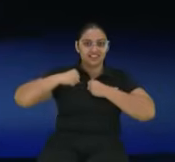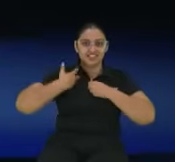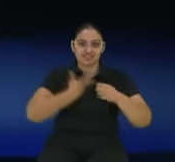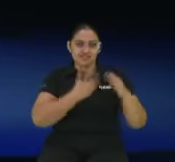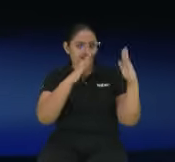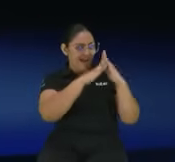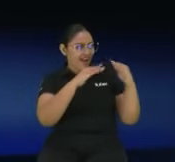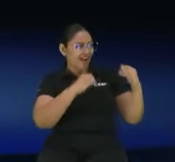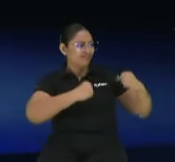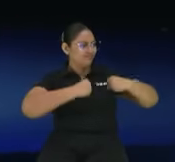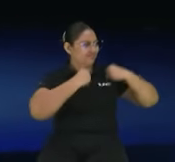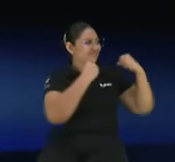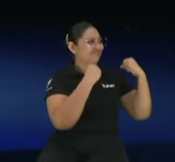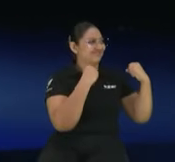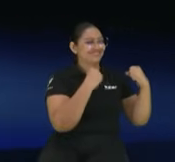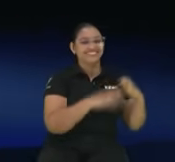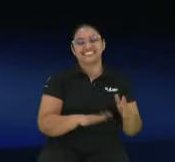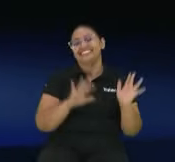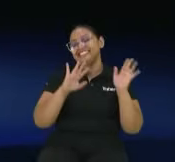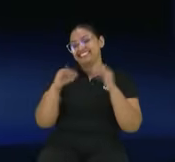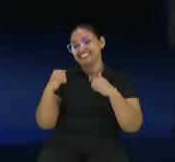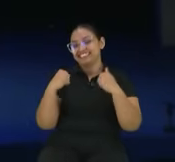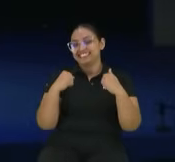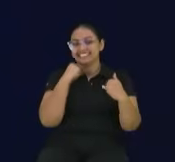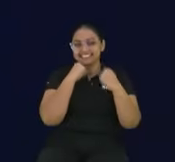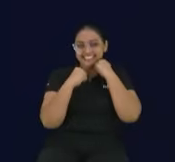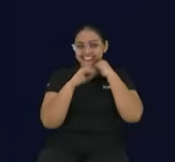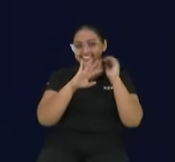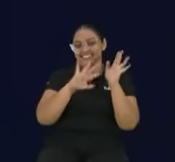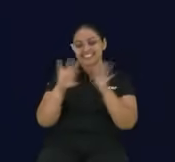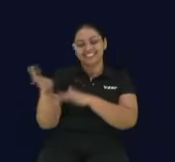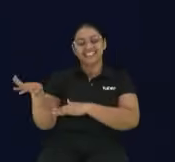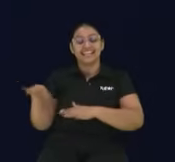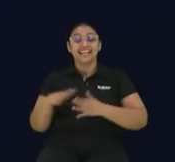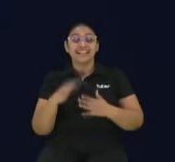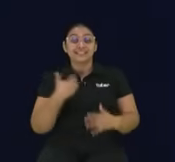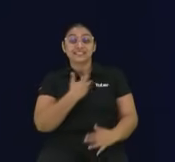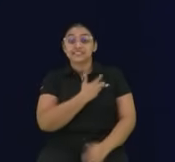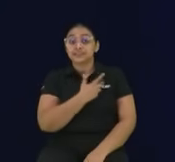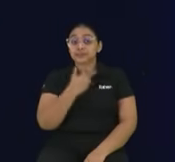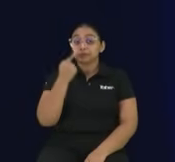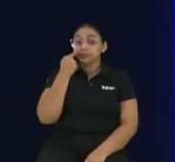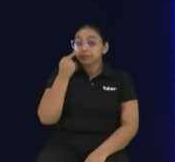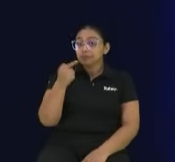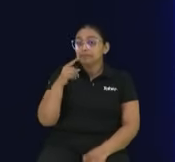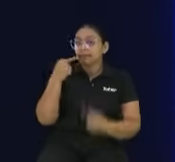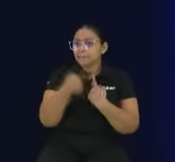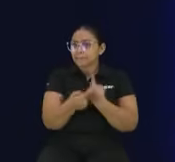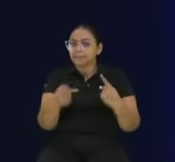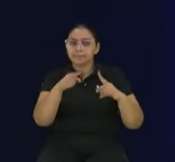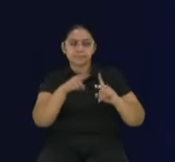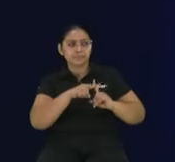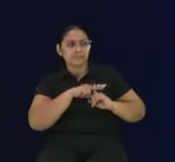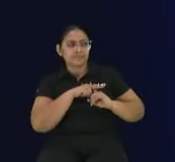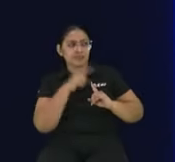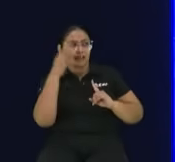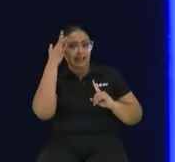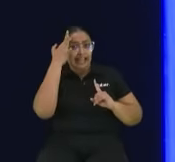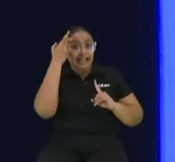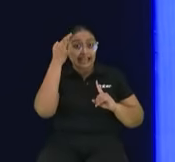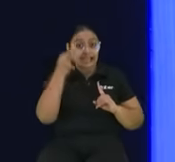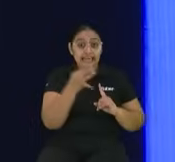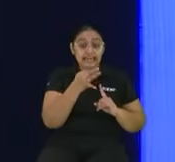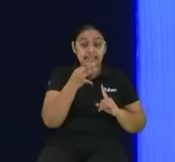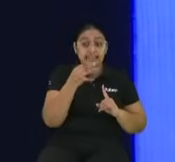importante que nosotros entendamos Que la fortaleza del creyente está en nuestra debilidad esto parece